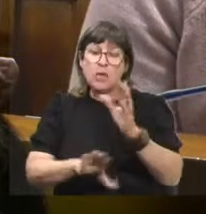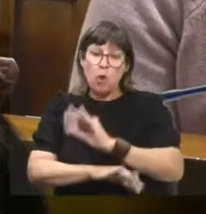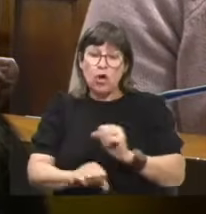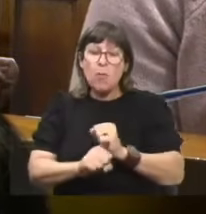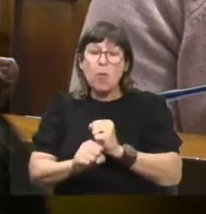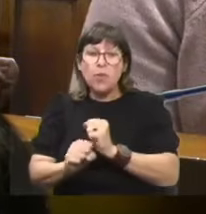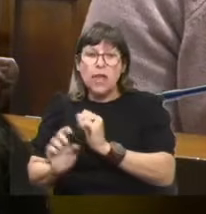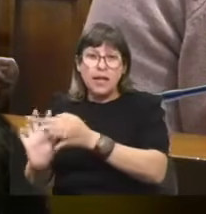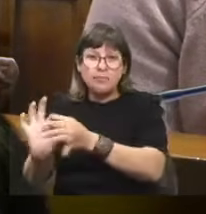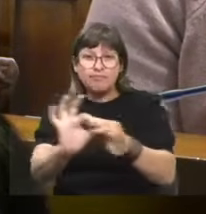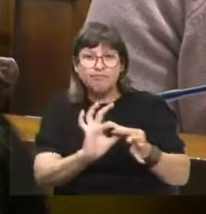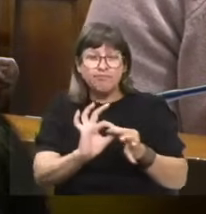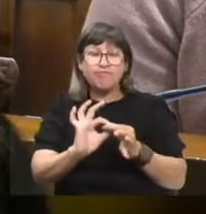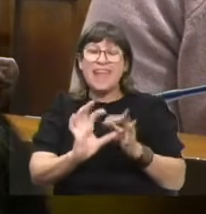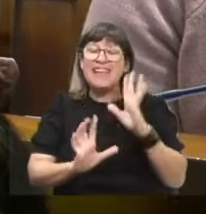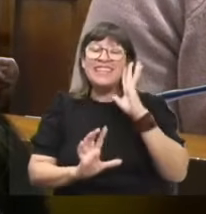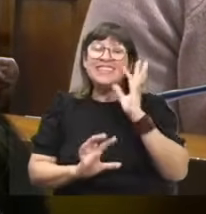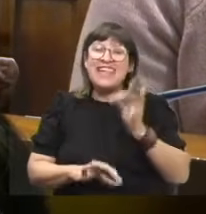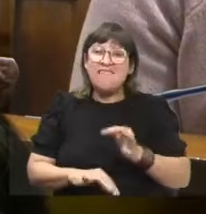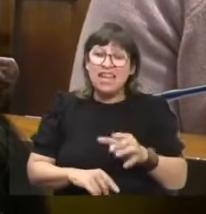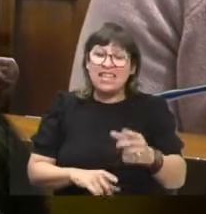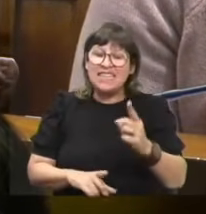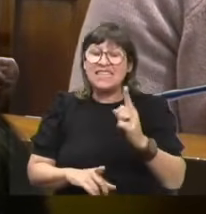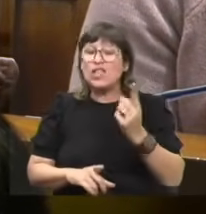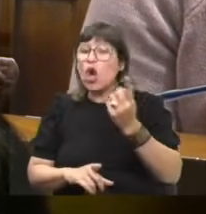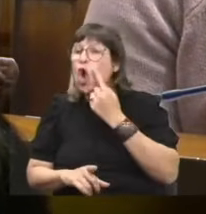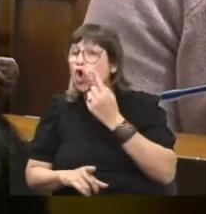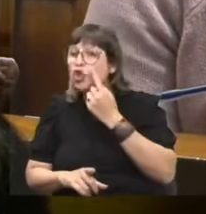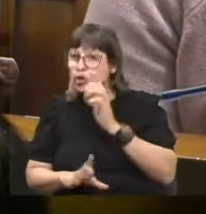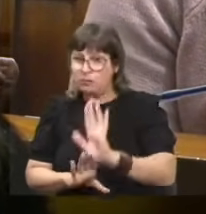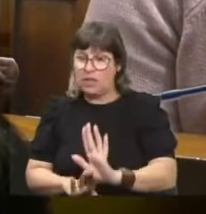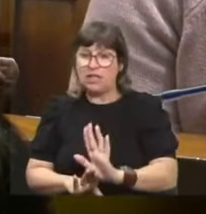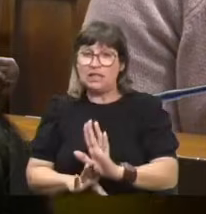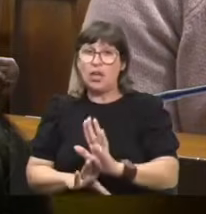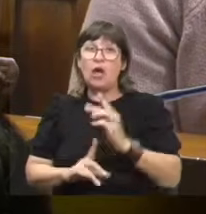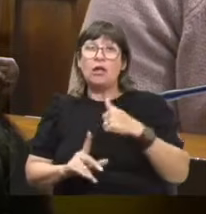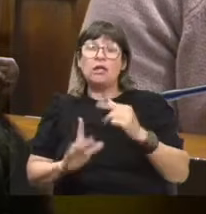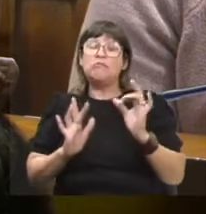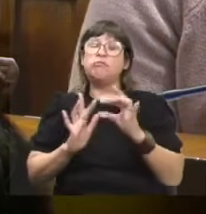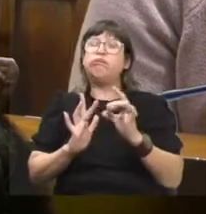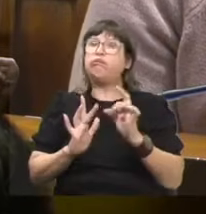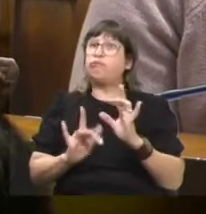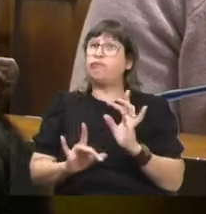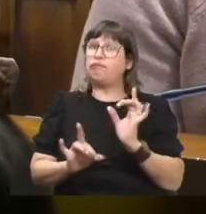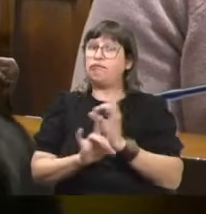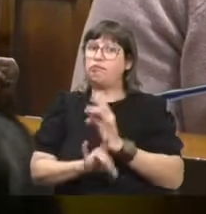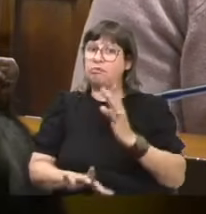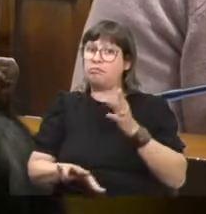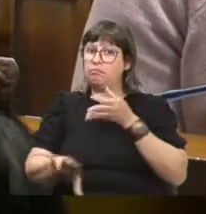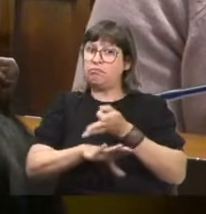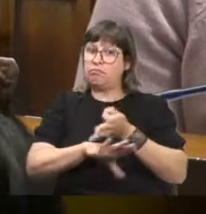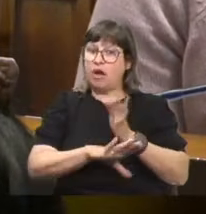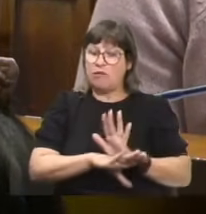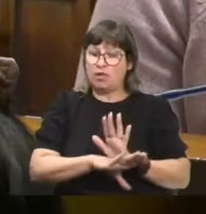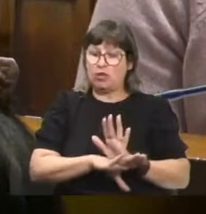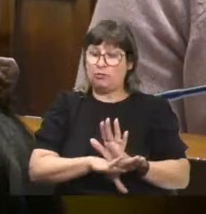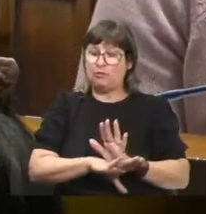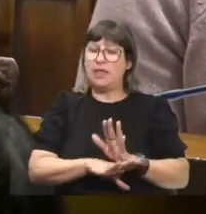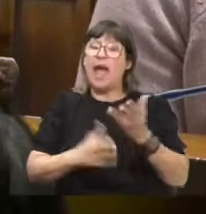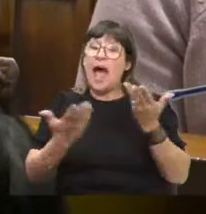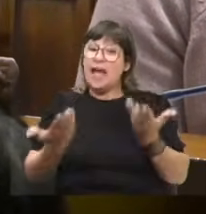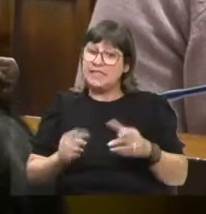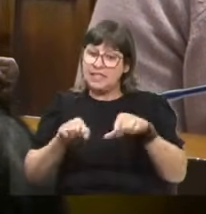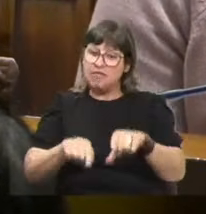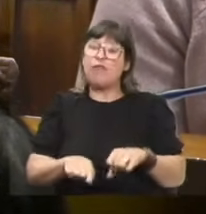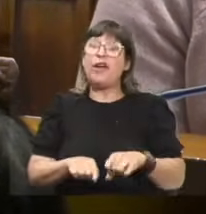combinar saberes, conocimiento y altísima formación. Así fue que